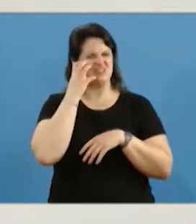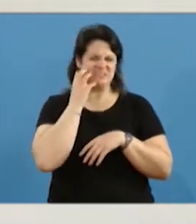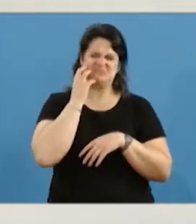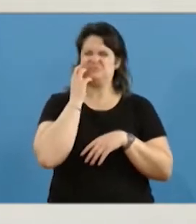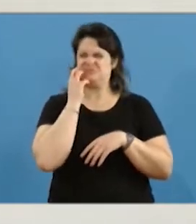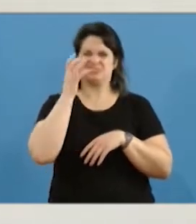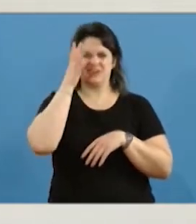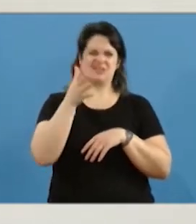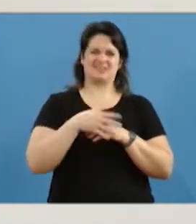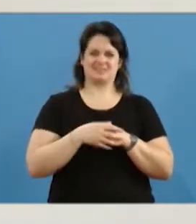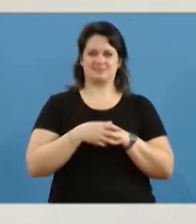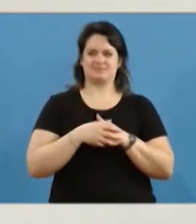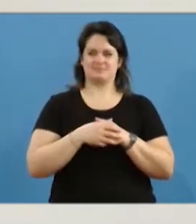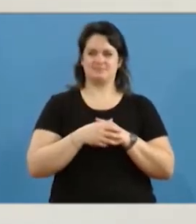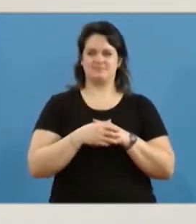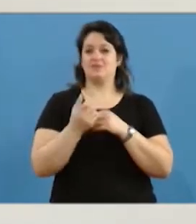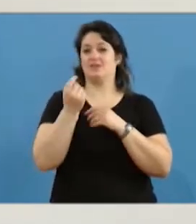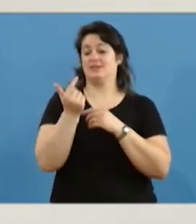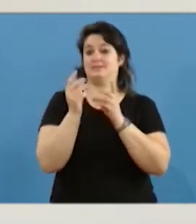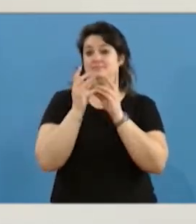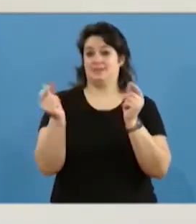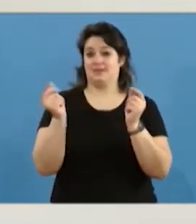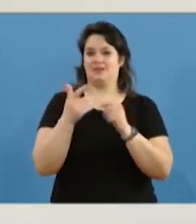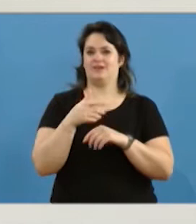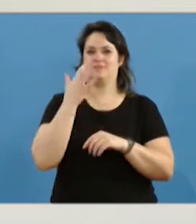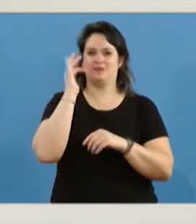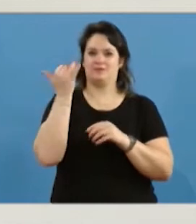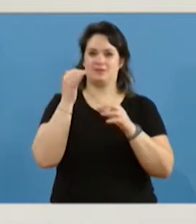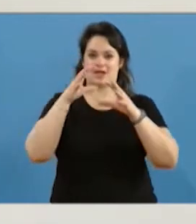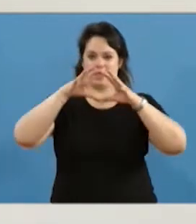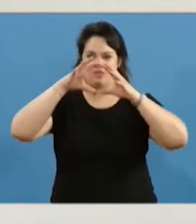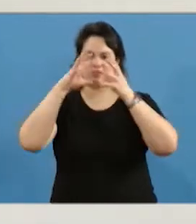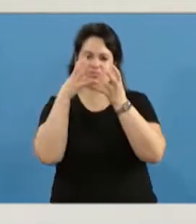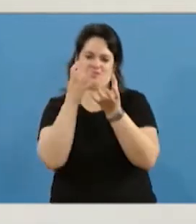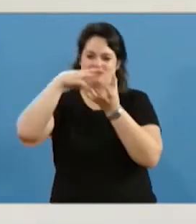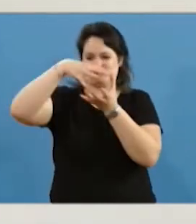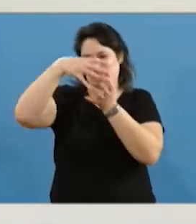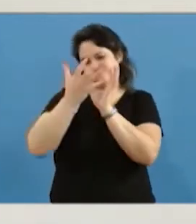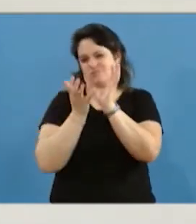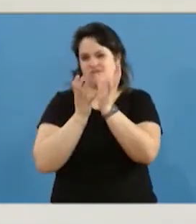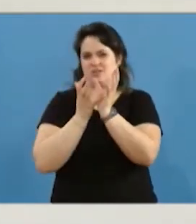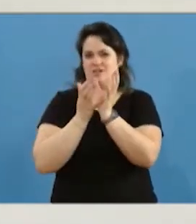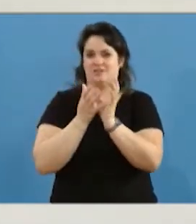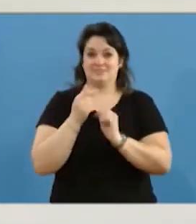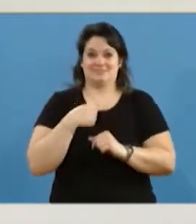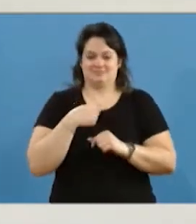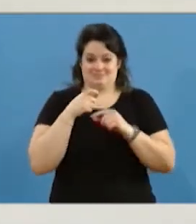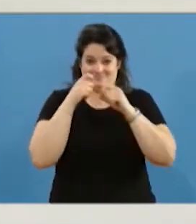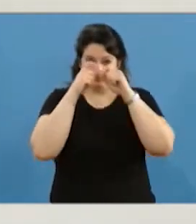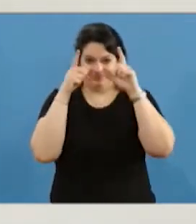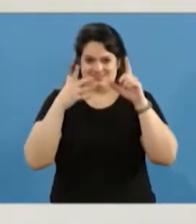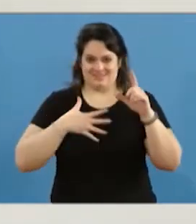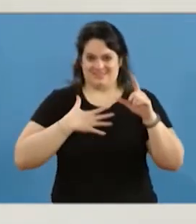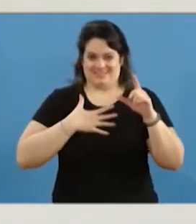rabiar. Cuando la estaba terminando, vi cómo ella la redondeaba. Tuve un instante de